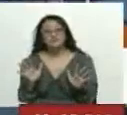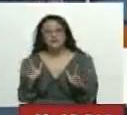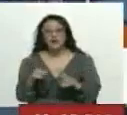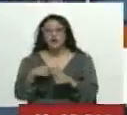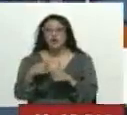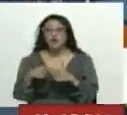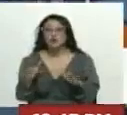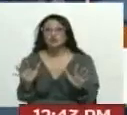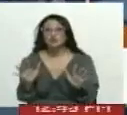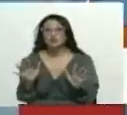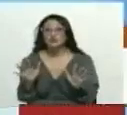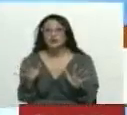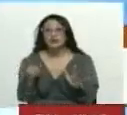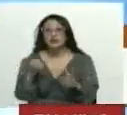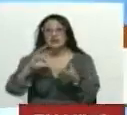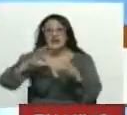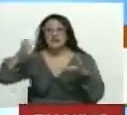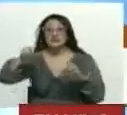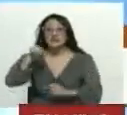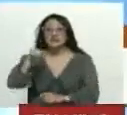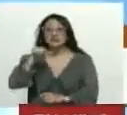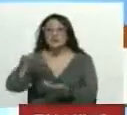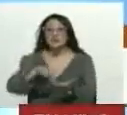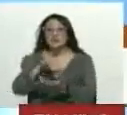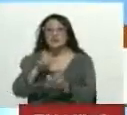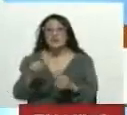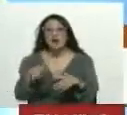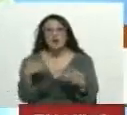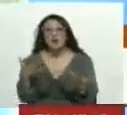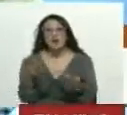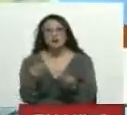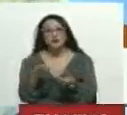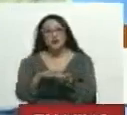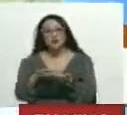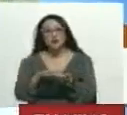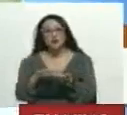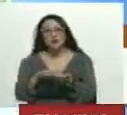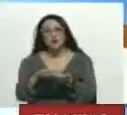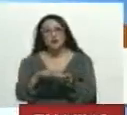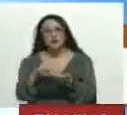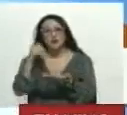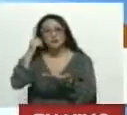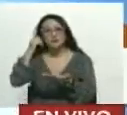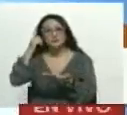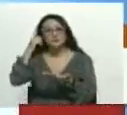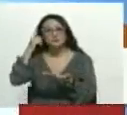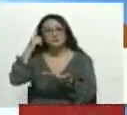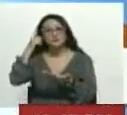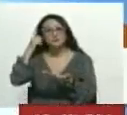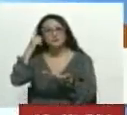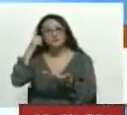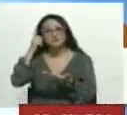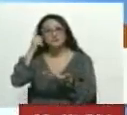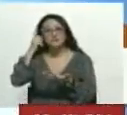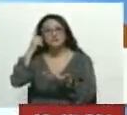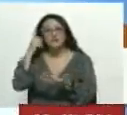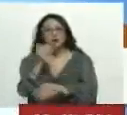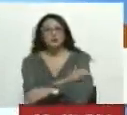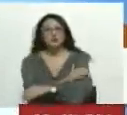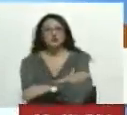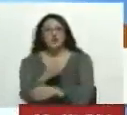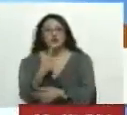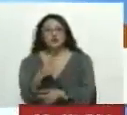frente a esa crisis Cuál es la salida la derecha dice que la